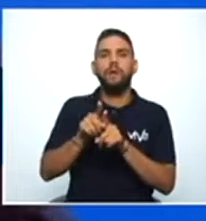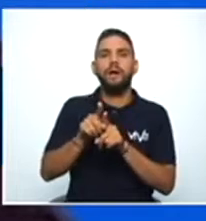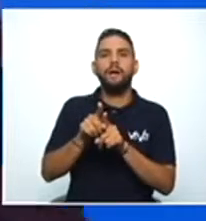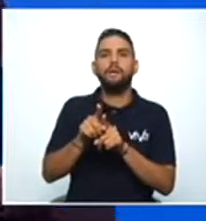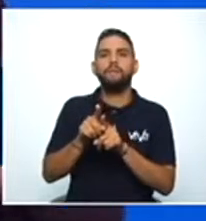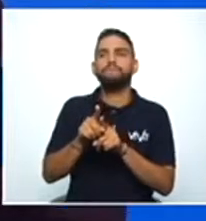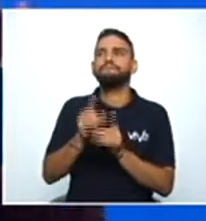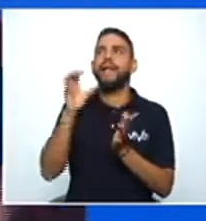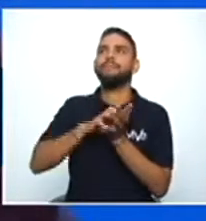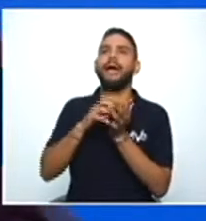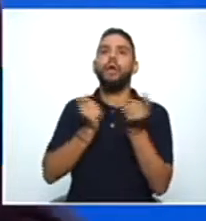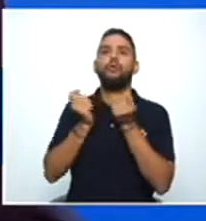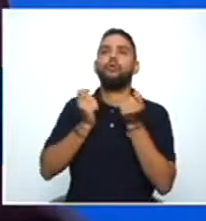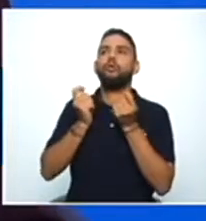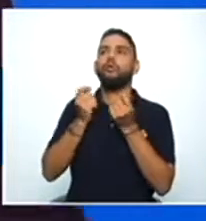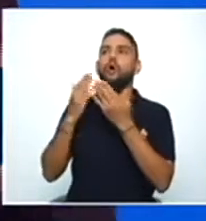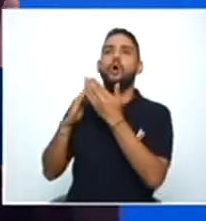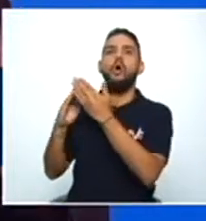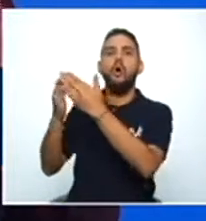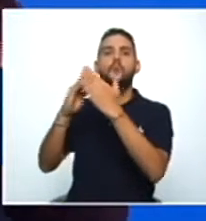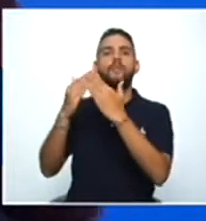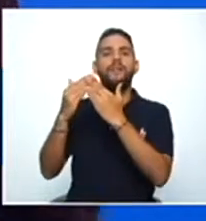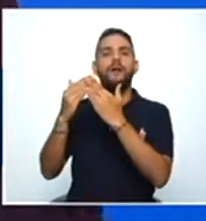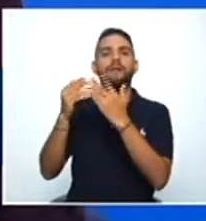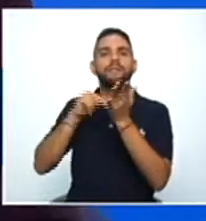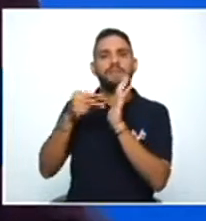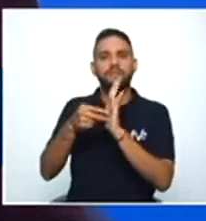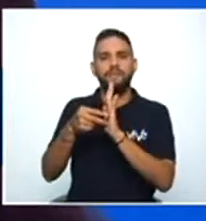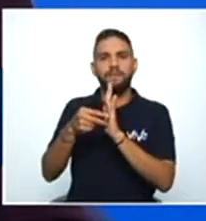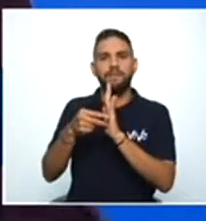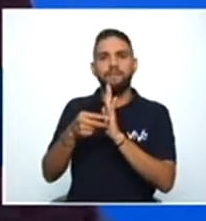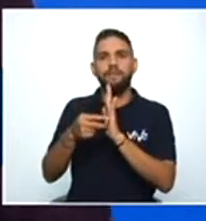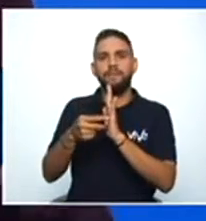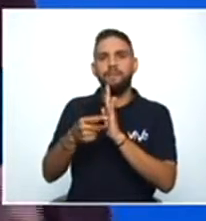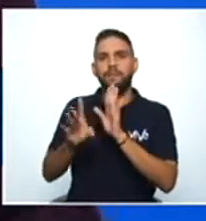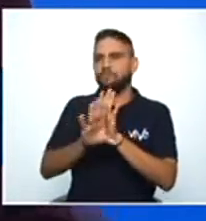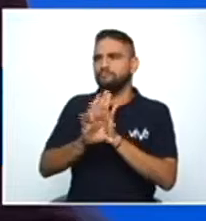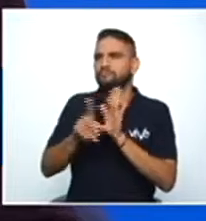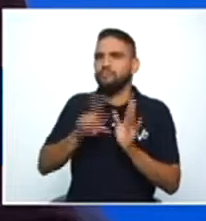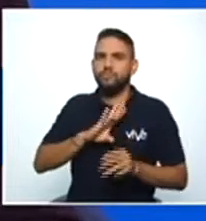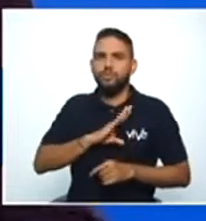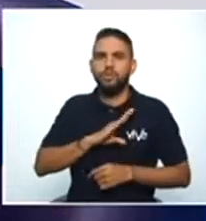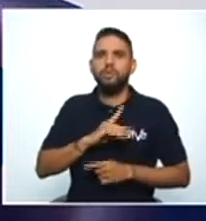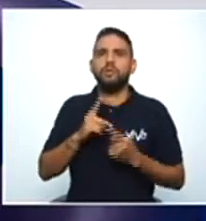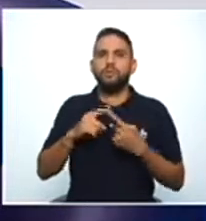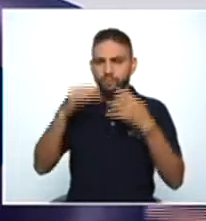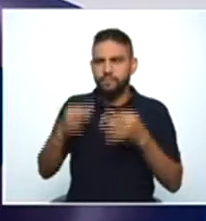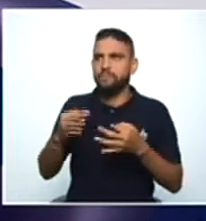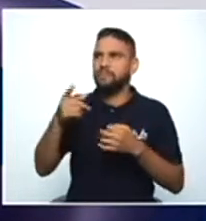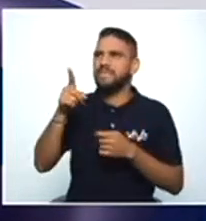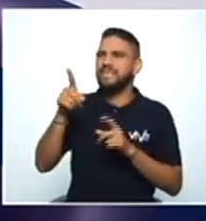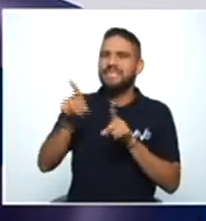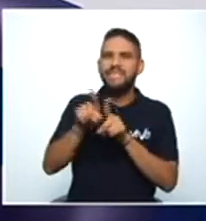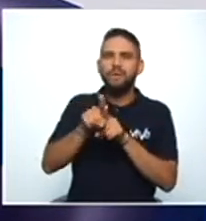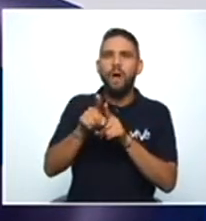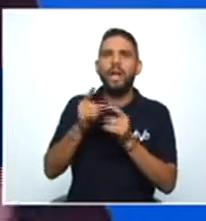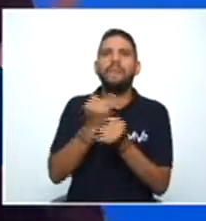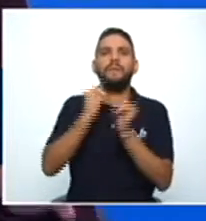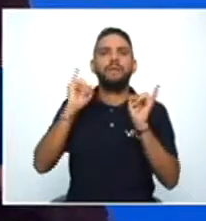estado comunidad humana que reclama para sí el monopolio la violencia física e legítima ya no hablamos de violencia física legítima hablamos de esta